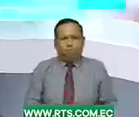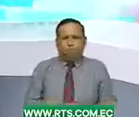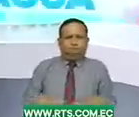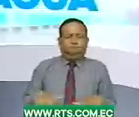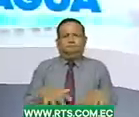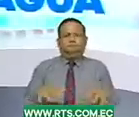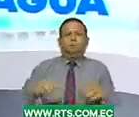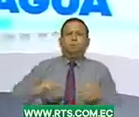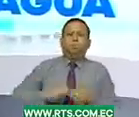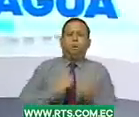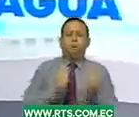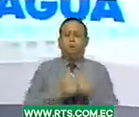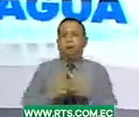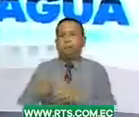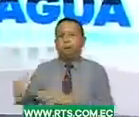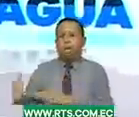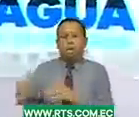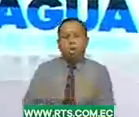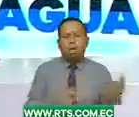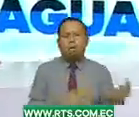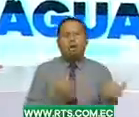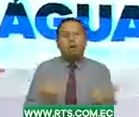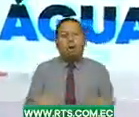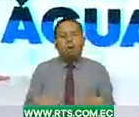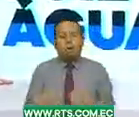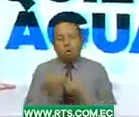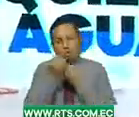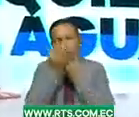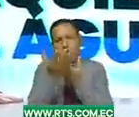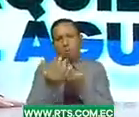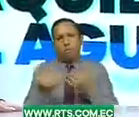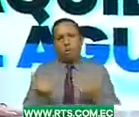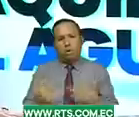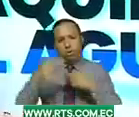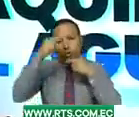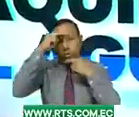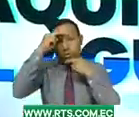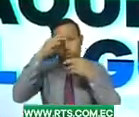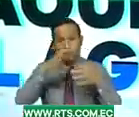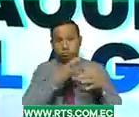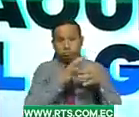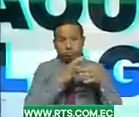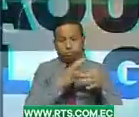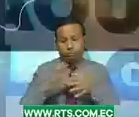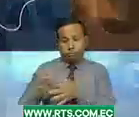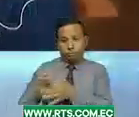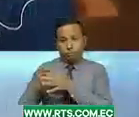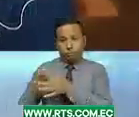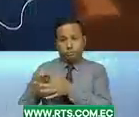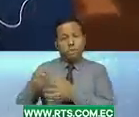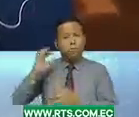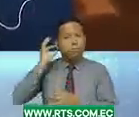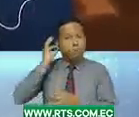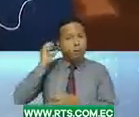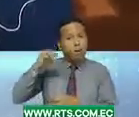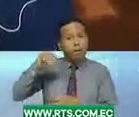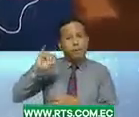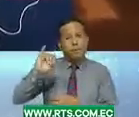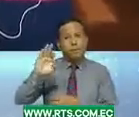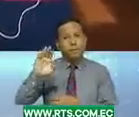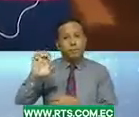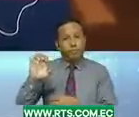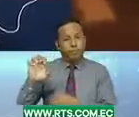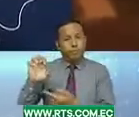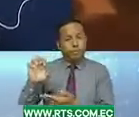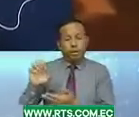su paso. Con esta información empezamos esta emisión y nos enlazamos de inmediato con nuestra compañera Maite Morán.